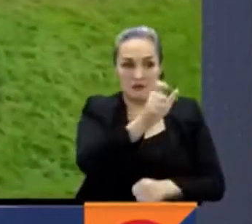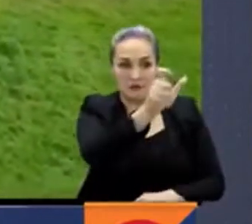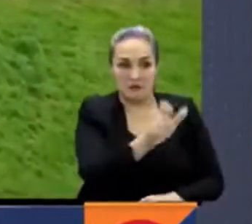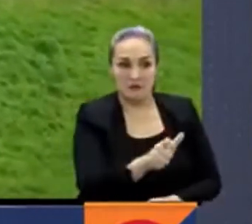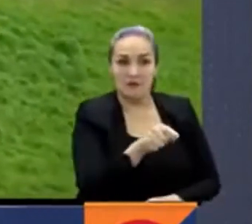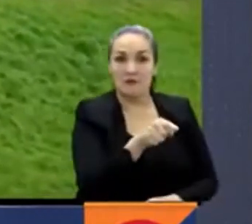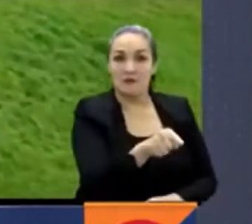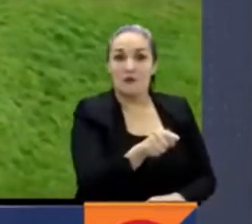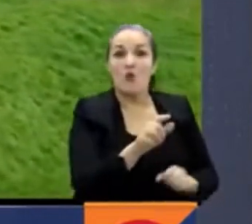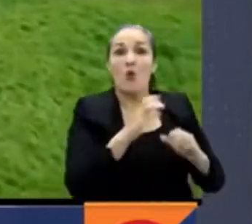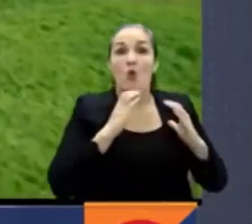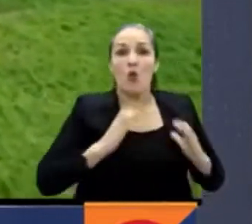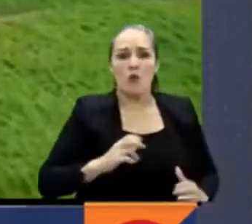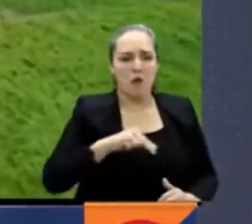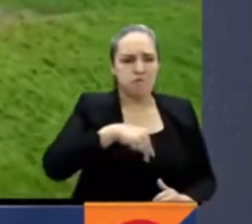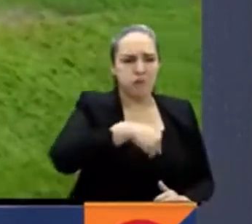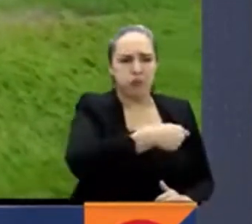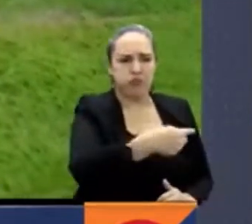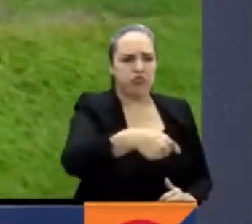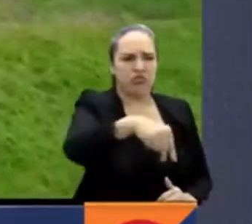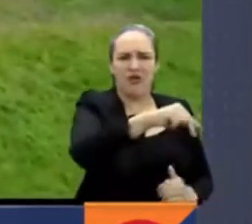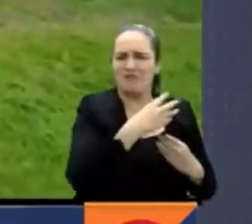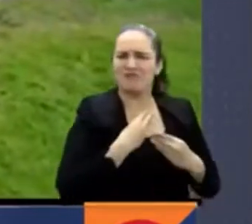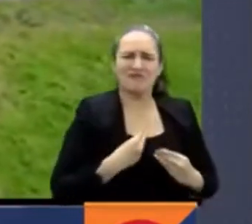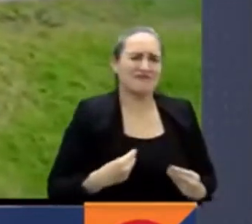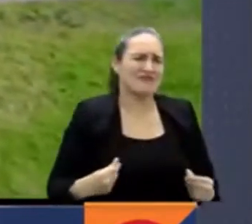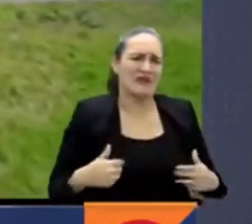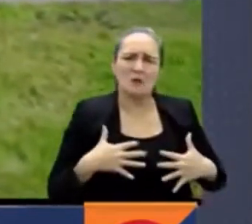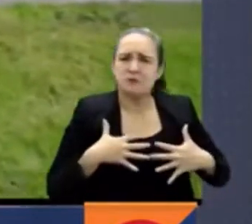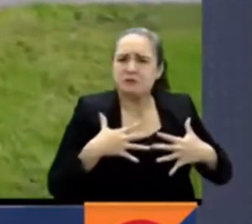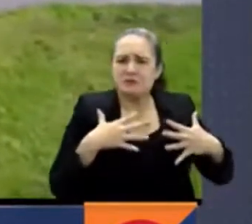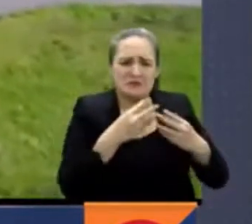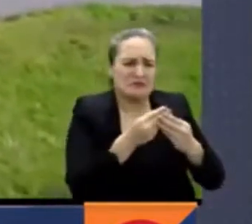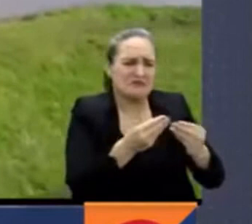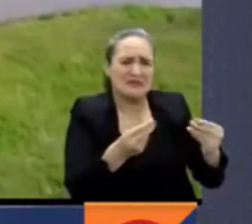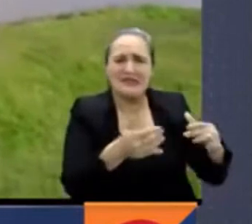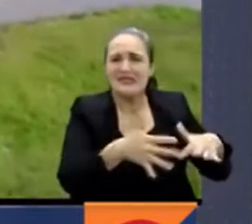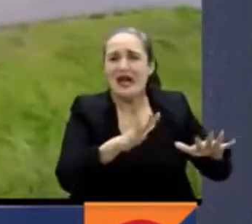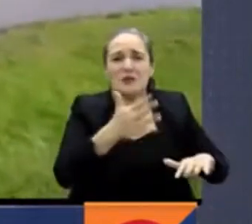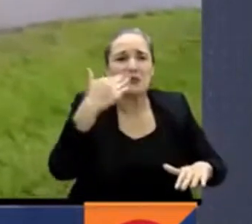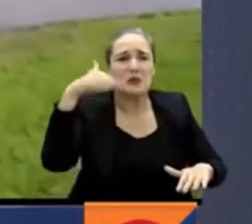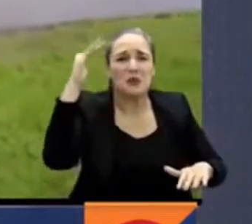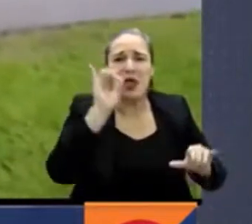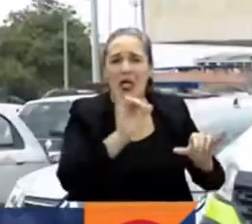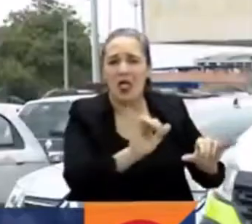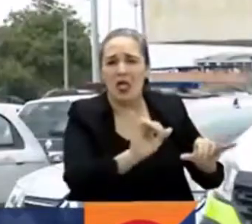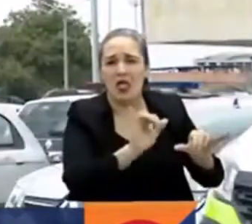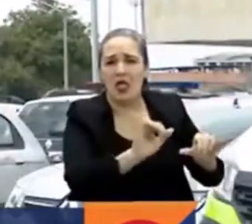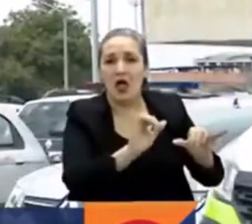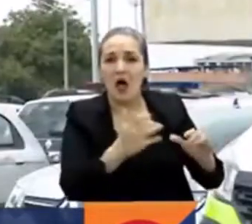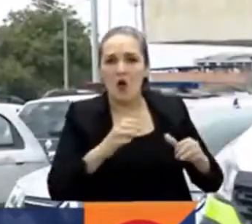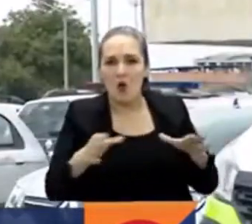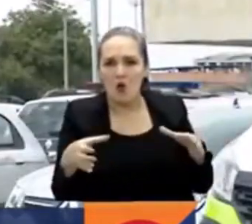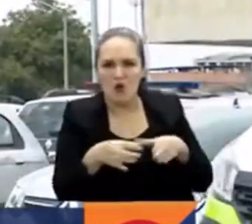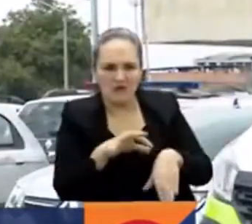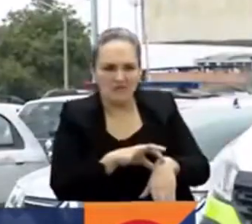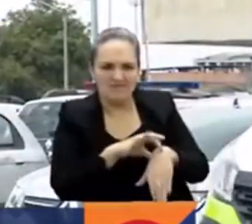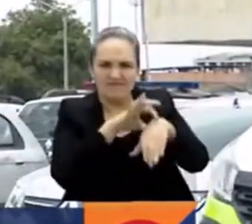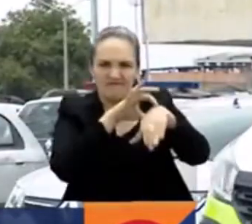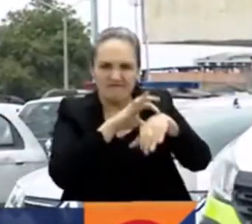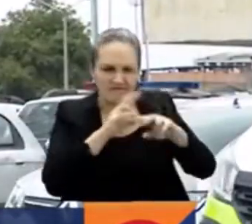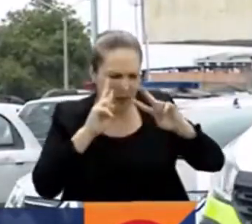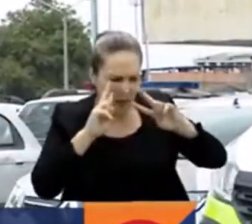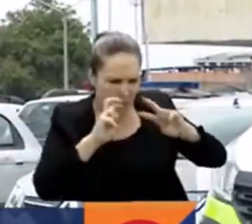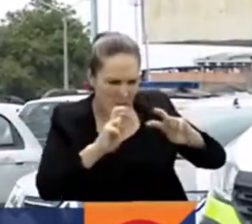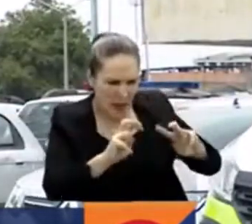su cuerpo se encontró totalmente descompuesto. Los restos están siendo analizados, investigados por expertos forenses en medicina legal para tratar